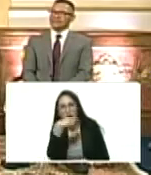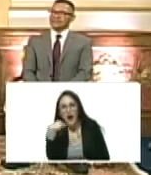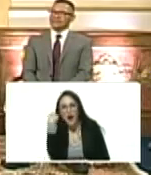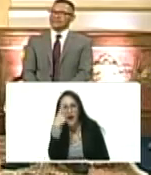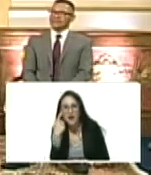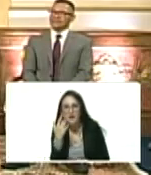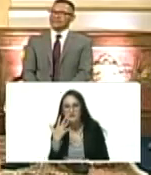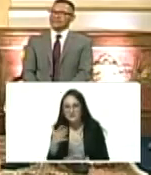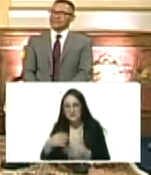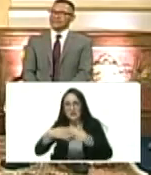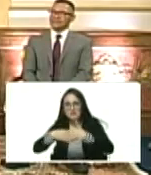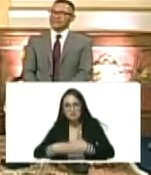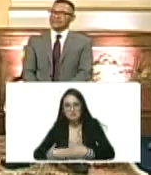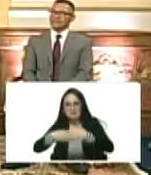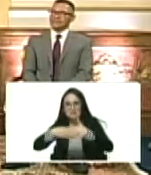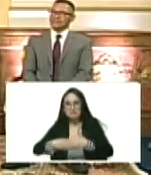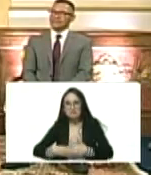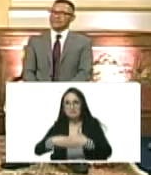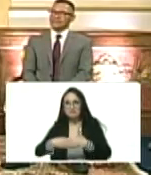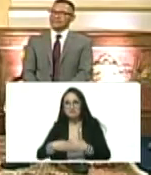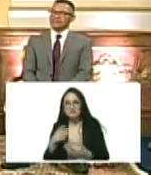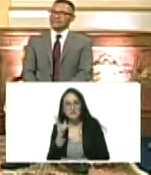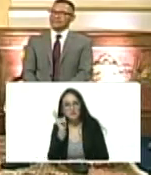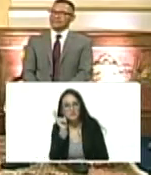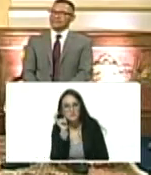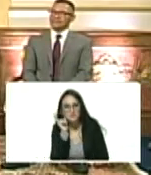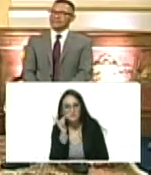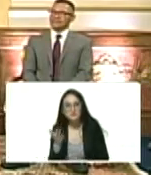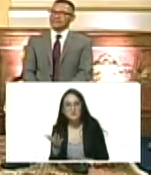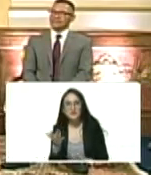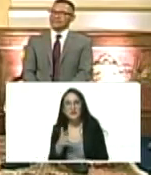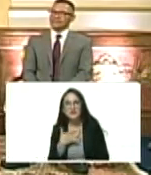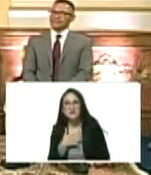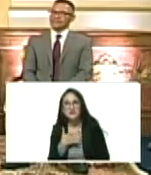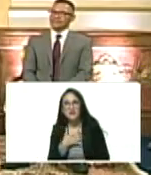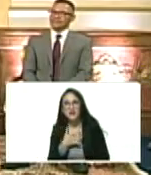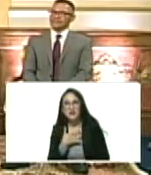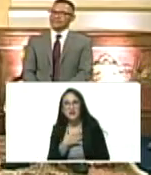poder estrechar sus manos, si algo siento